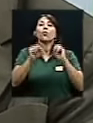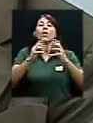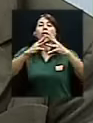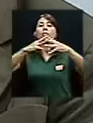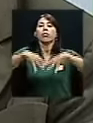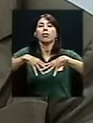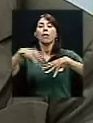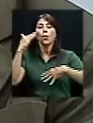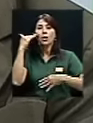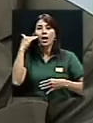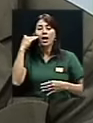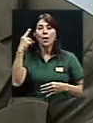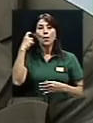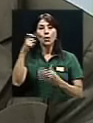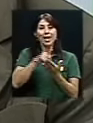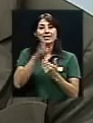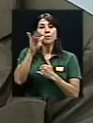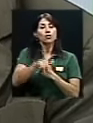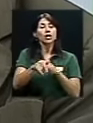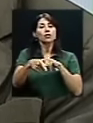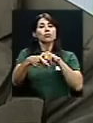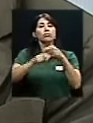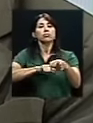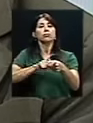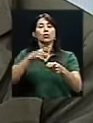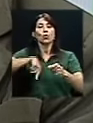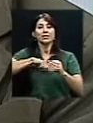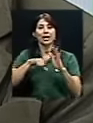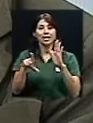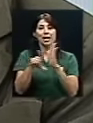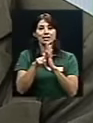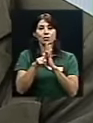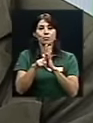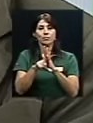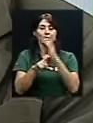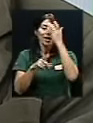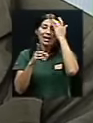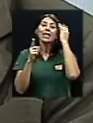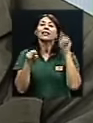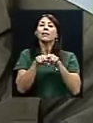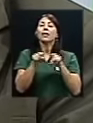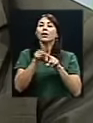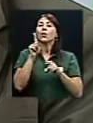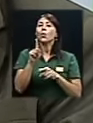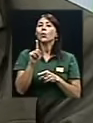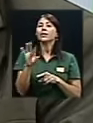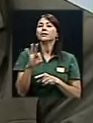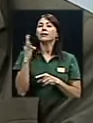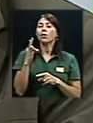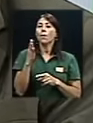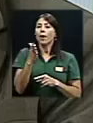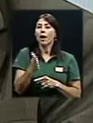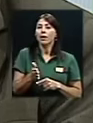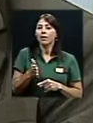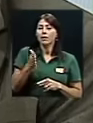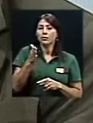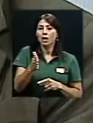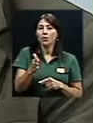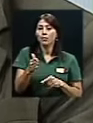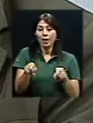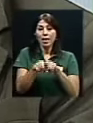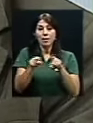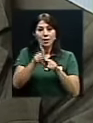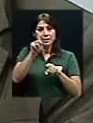encima realmente de nuestra legislación y de un estilo pausado. Además, recalcar que el